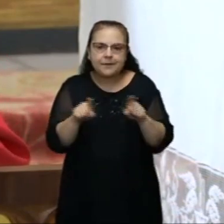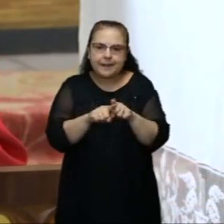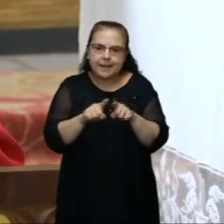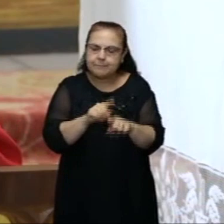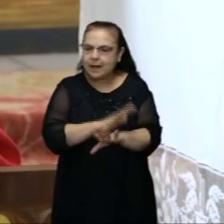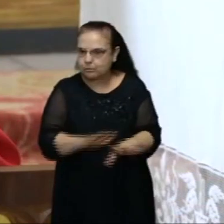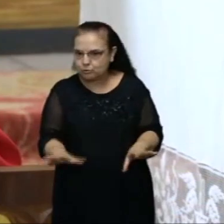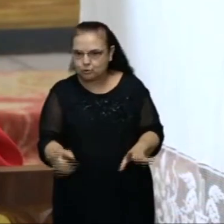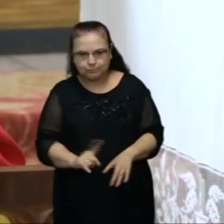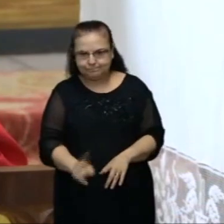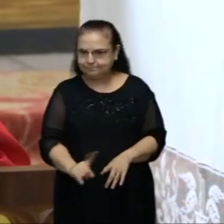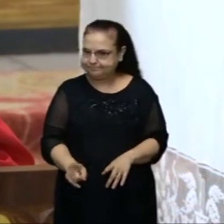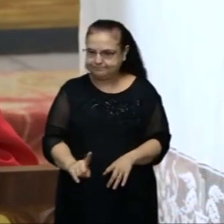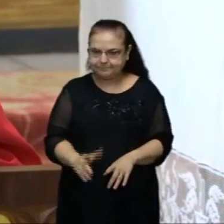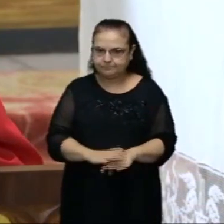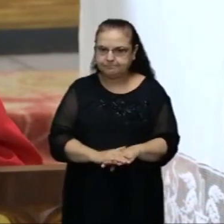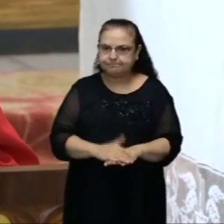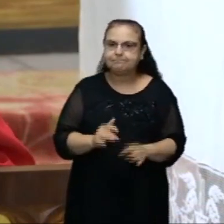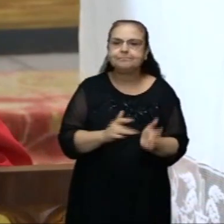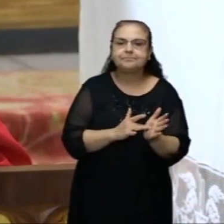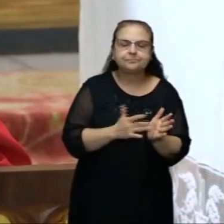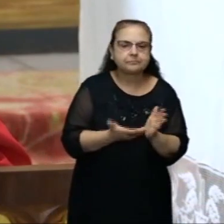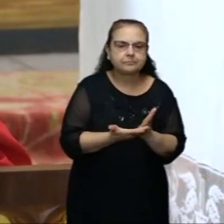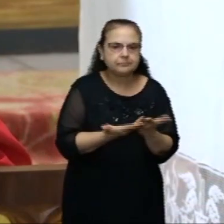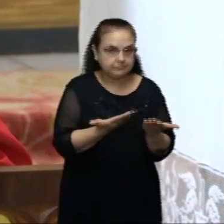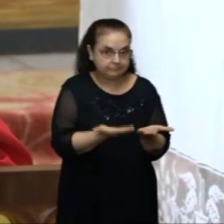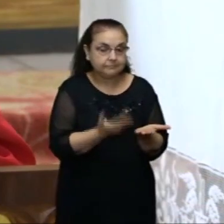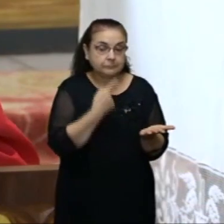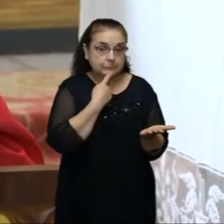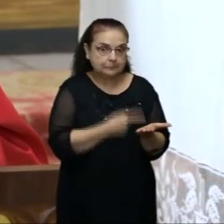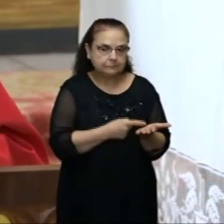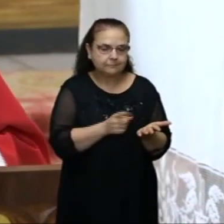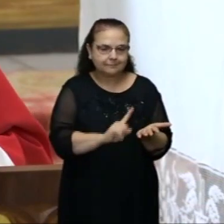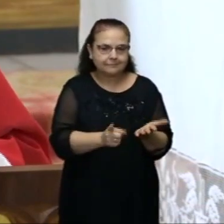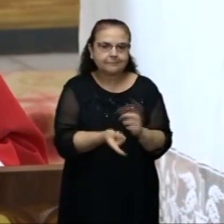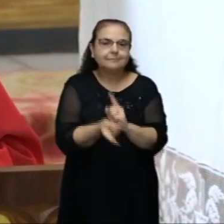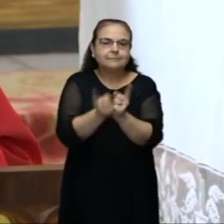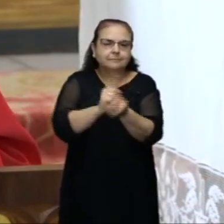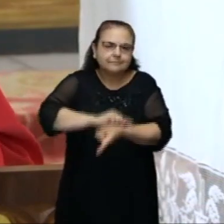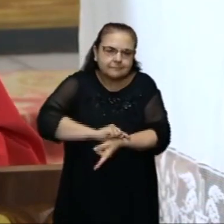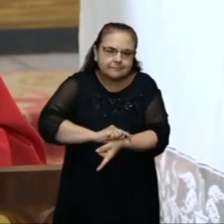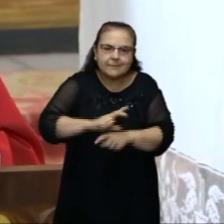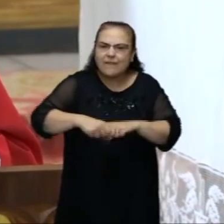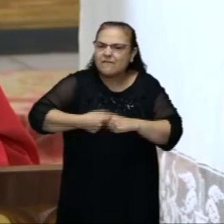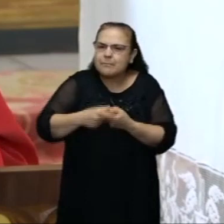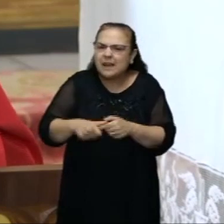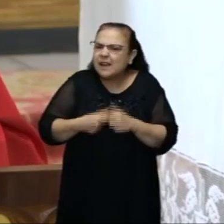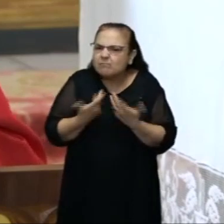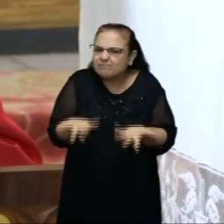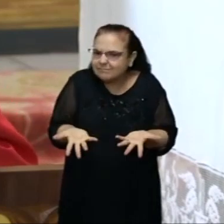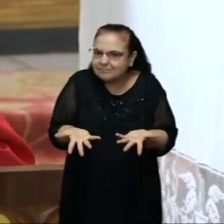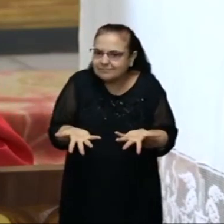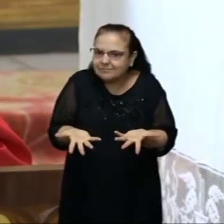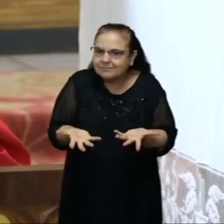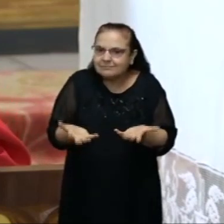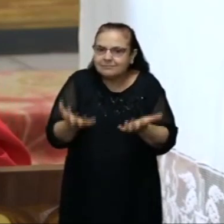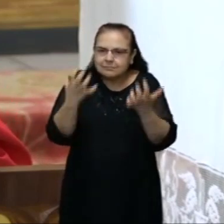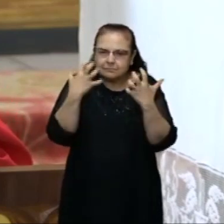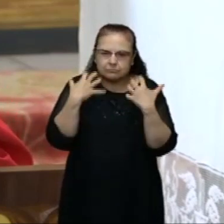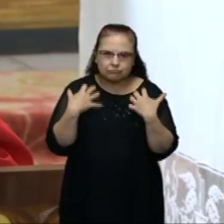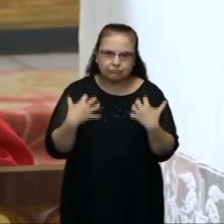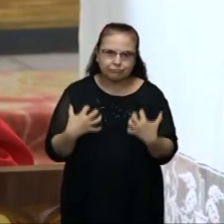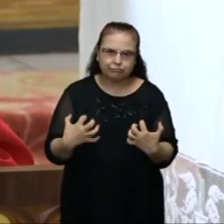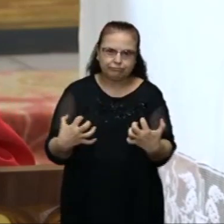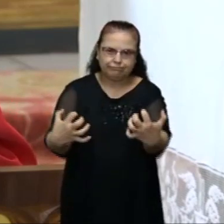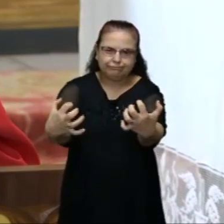hermanos, como dice el Evangelio de hoy, sino esa cantidad innumerable de